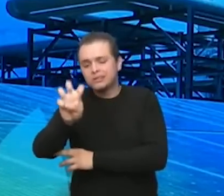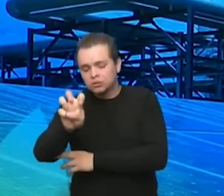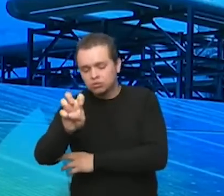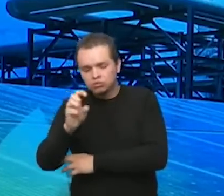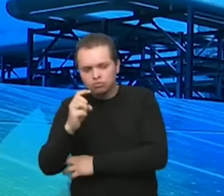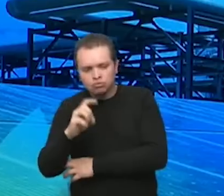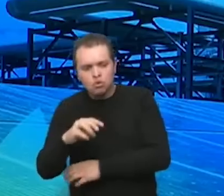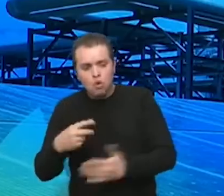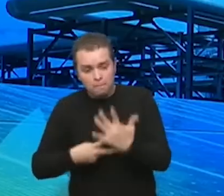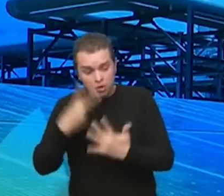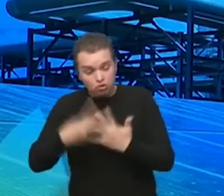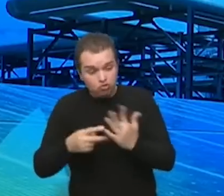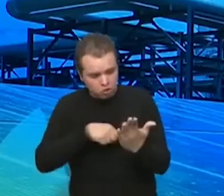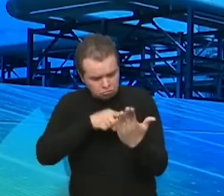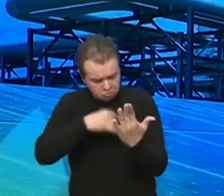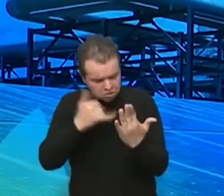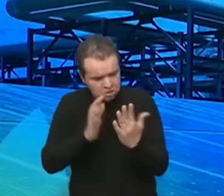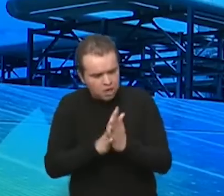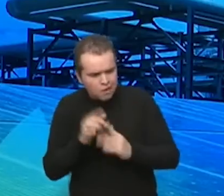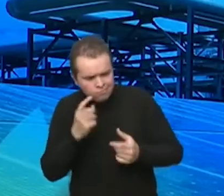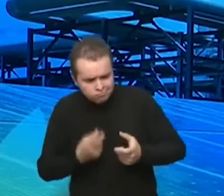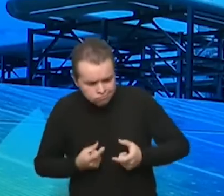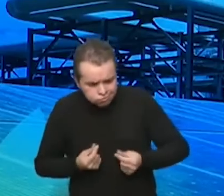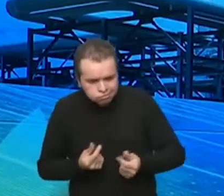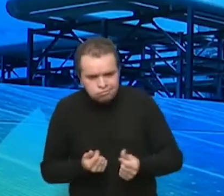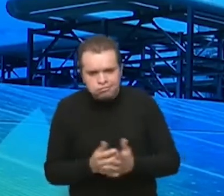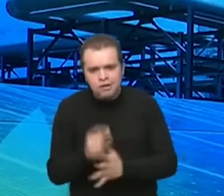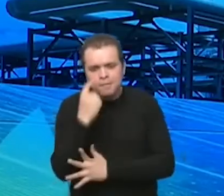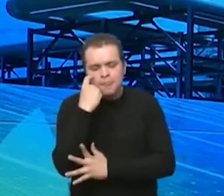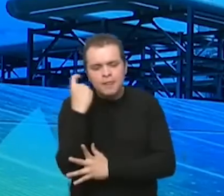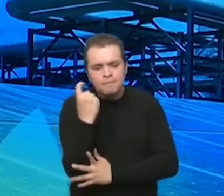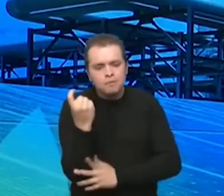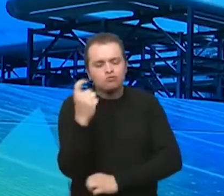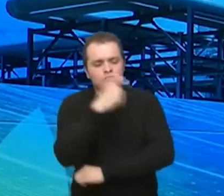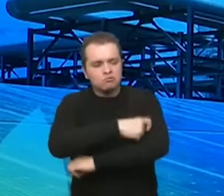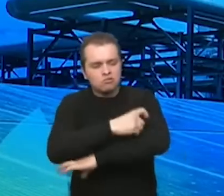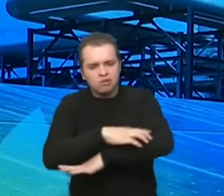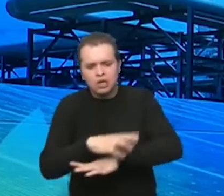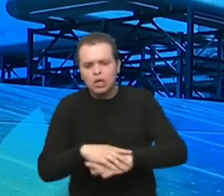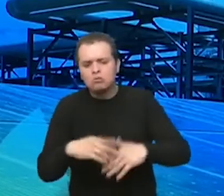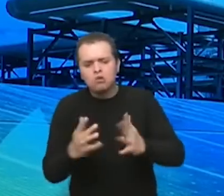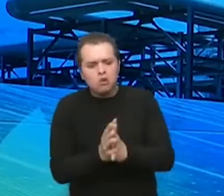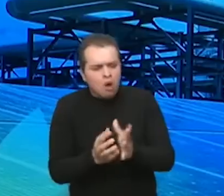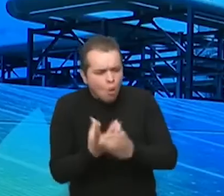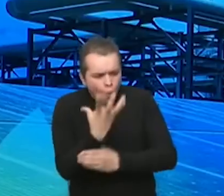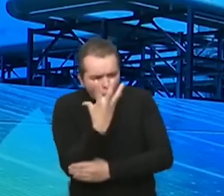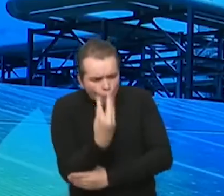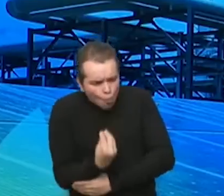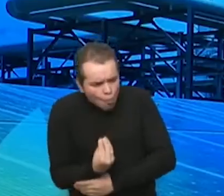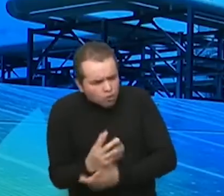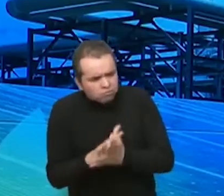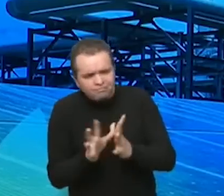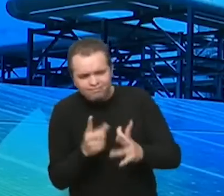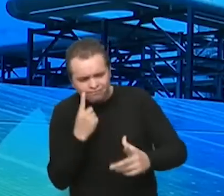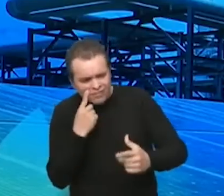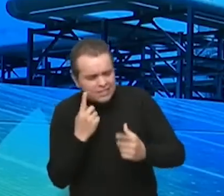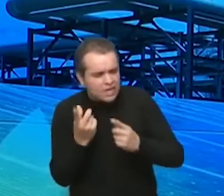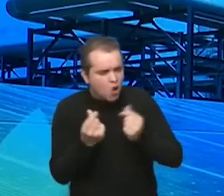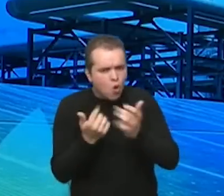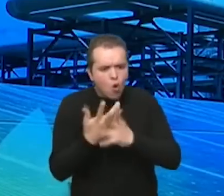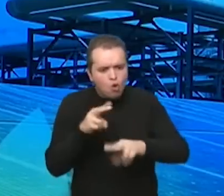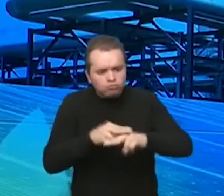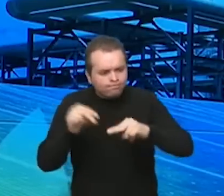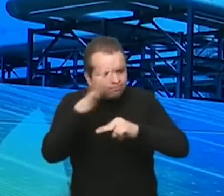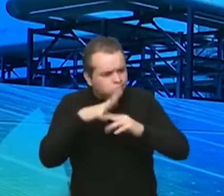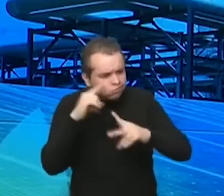búsqueda de petróleo gas en los que hemos venido acelerando la búsqueda la definición la maduración de recursos que hoy